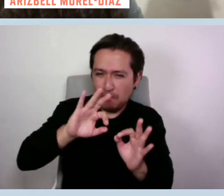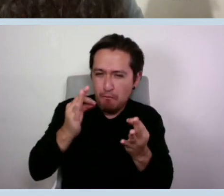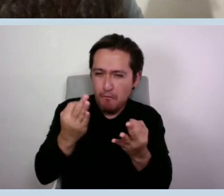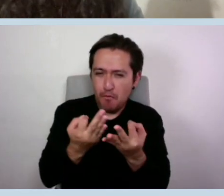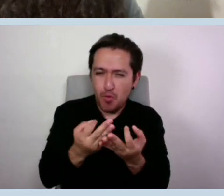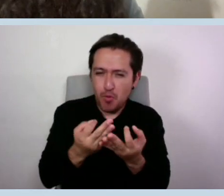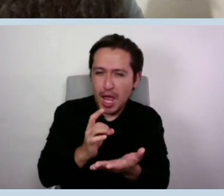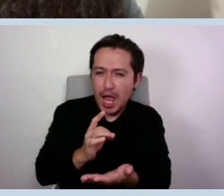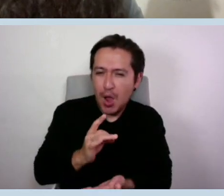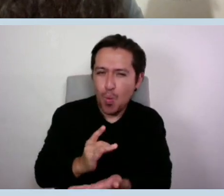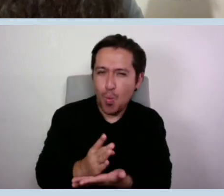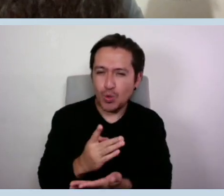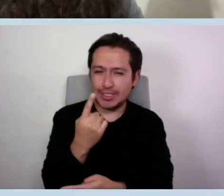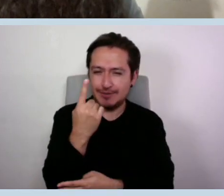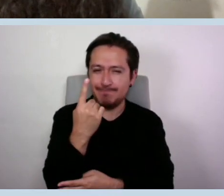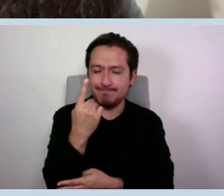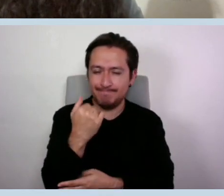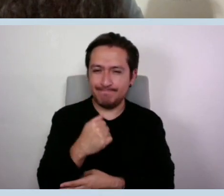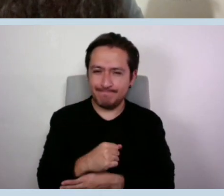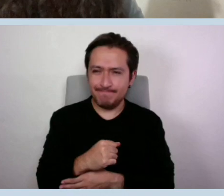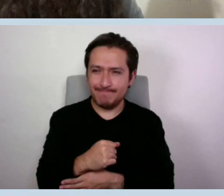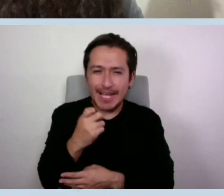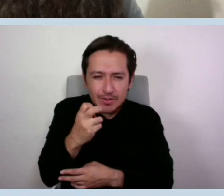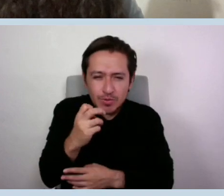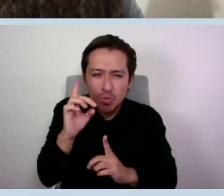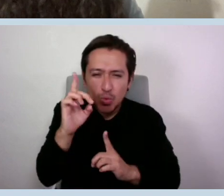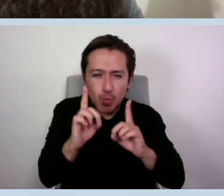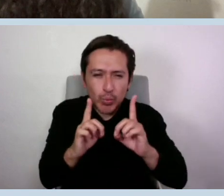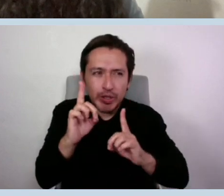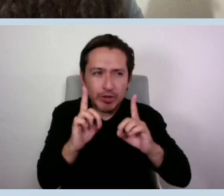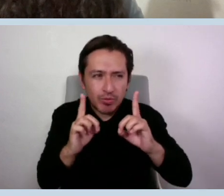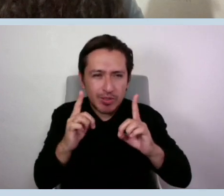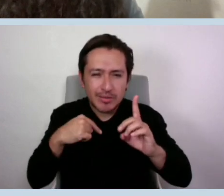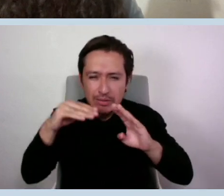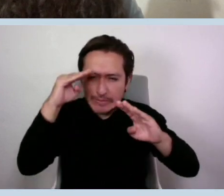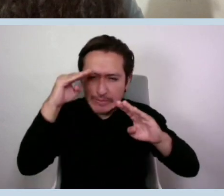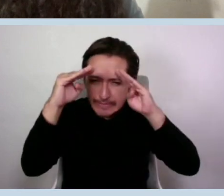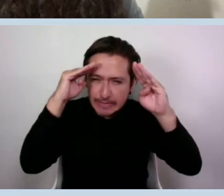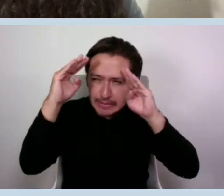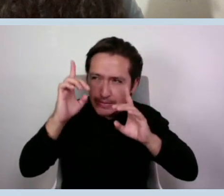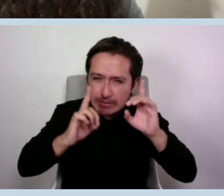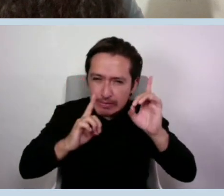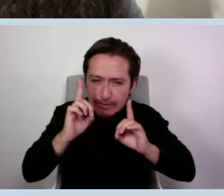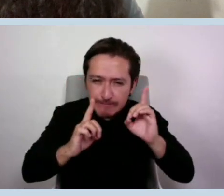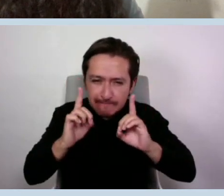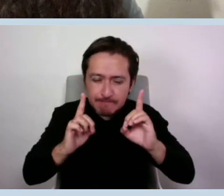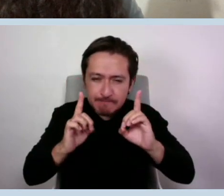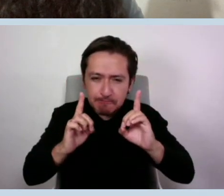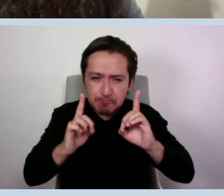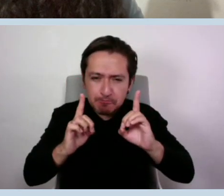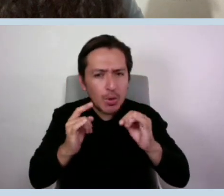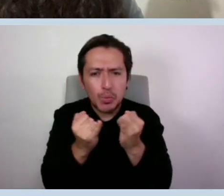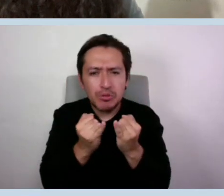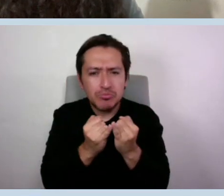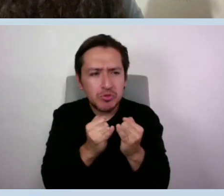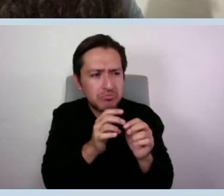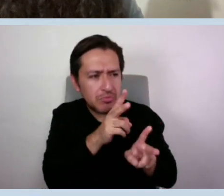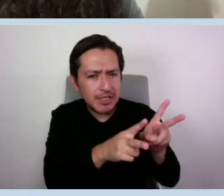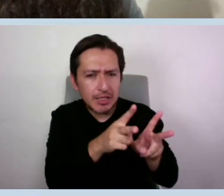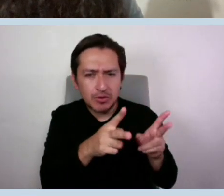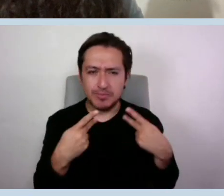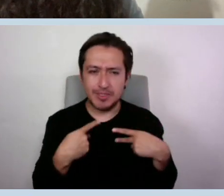a ellas preguntarse preguntarse y y hablar con las personas no esto que tú